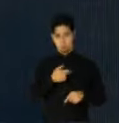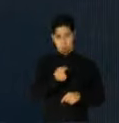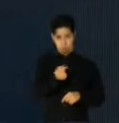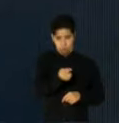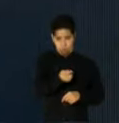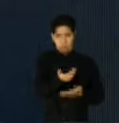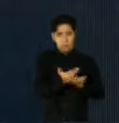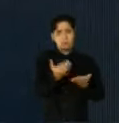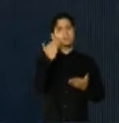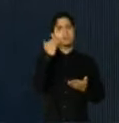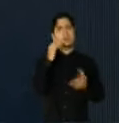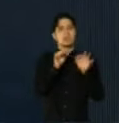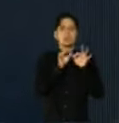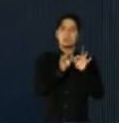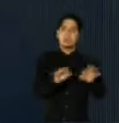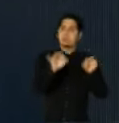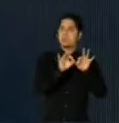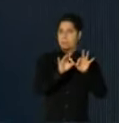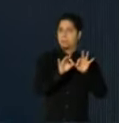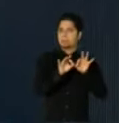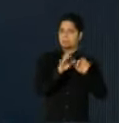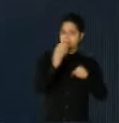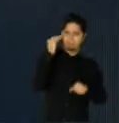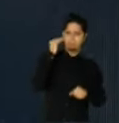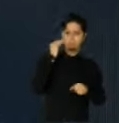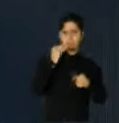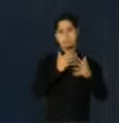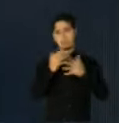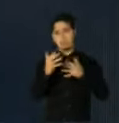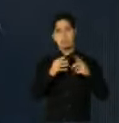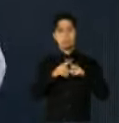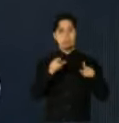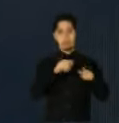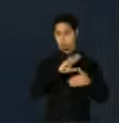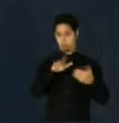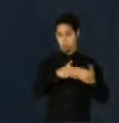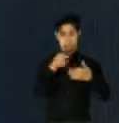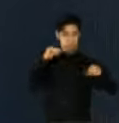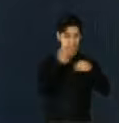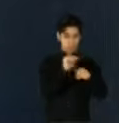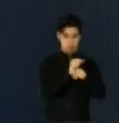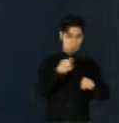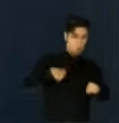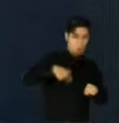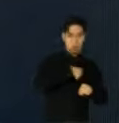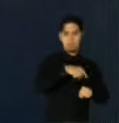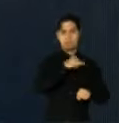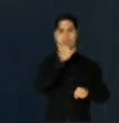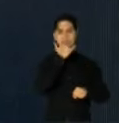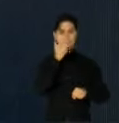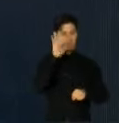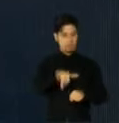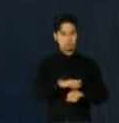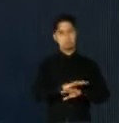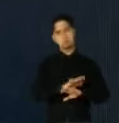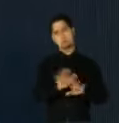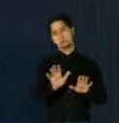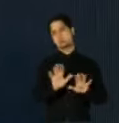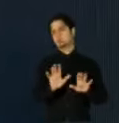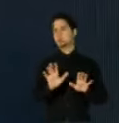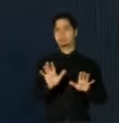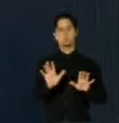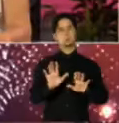es un detalle de transparencia o de clarificación, pues se vaya a opacar toda esta gran labor que está haciendo el